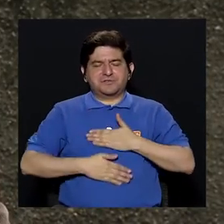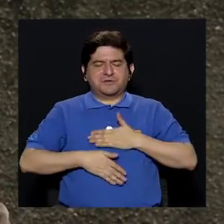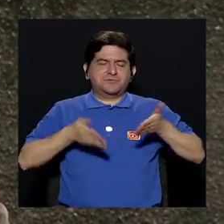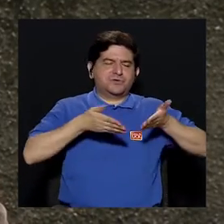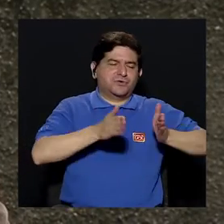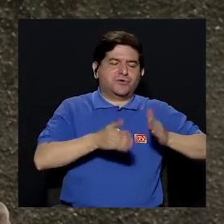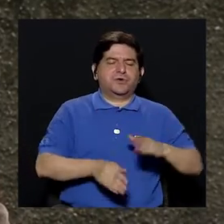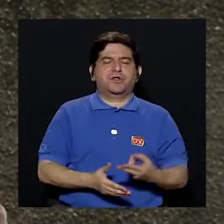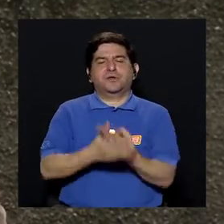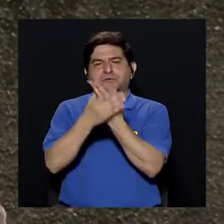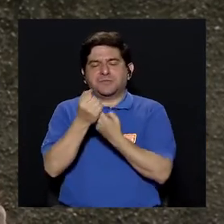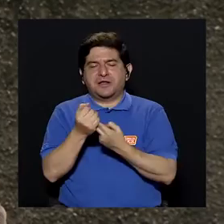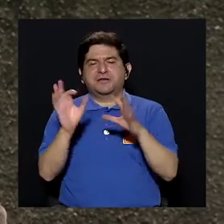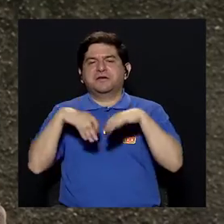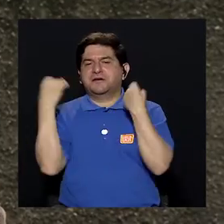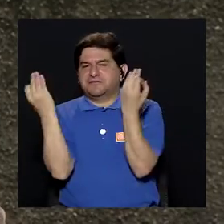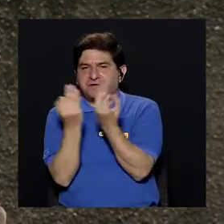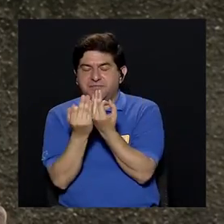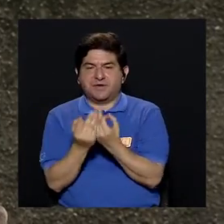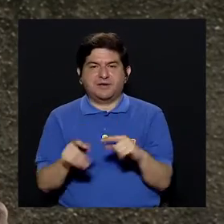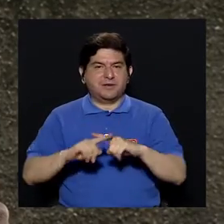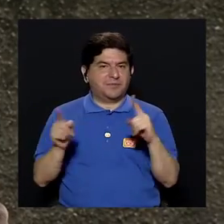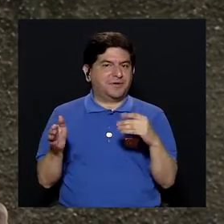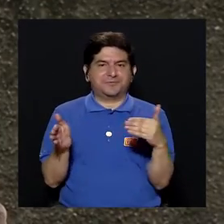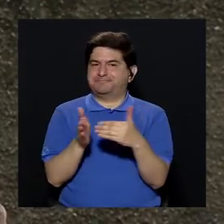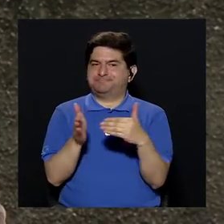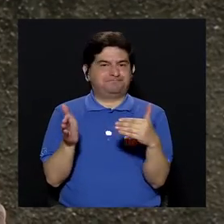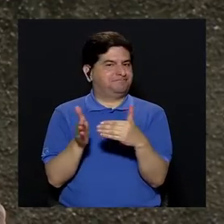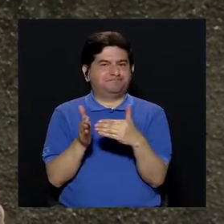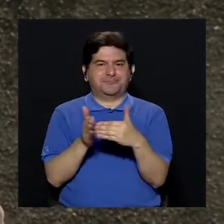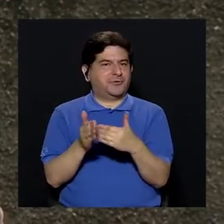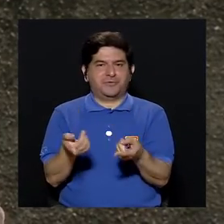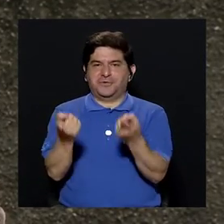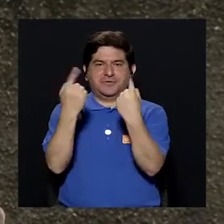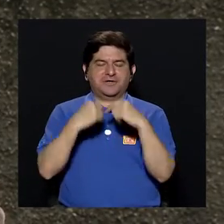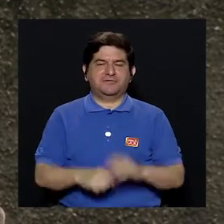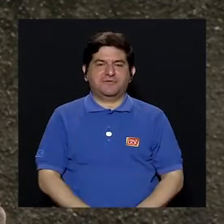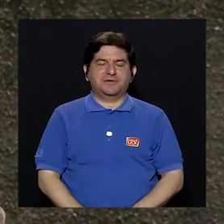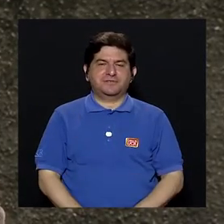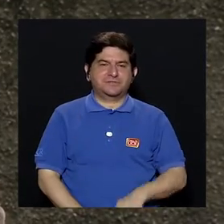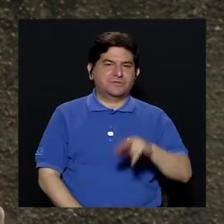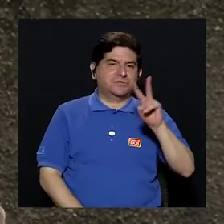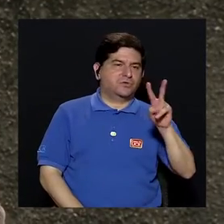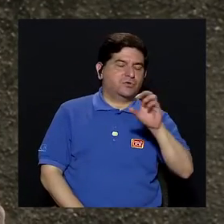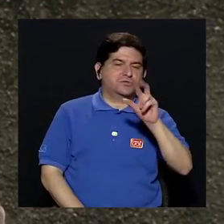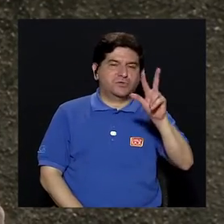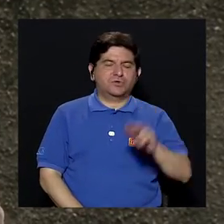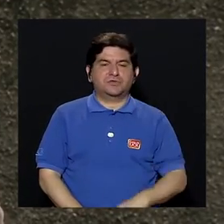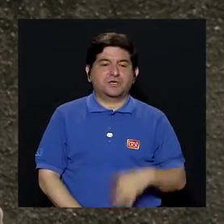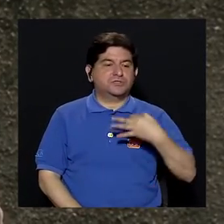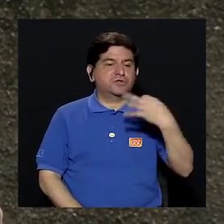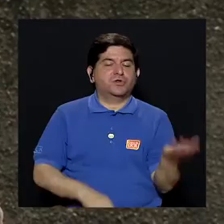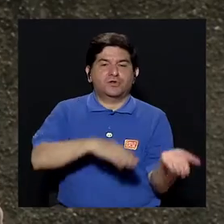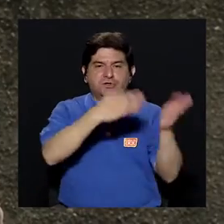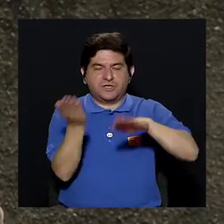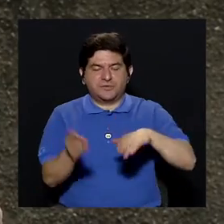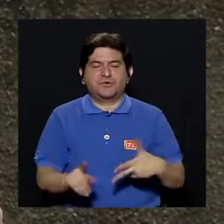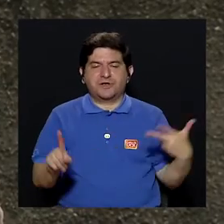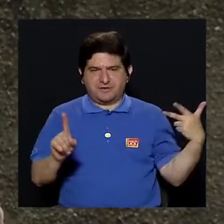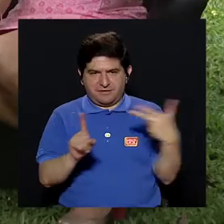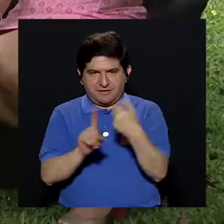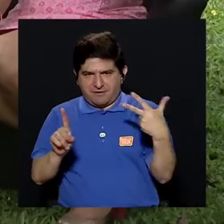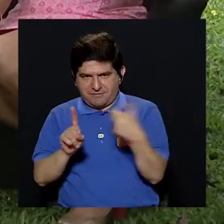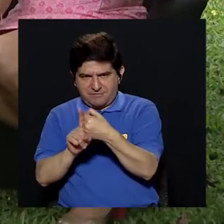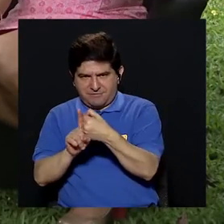con sus hijos o con su pareja o su familia, y no regresan. No regresan porque dos o tres están muriéndose todos los días por un